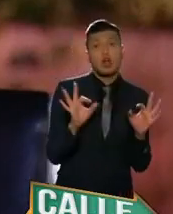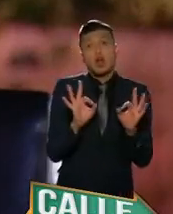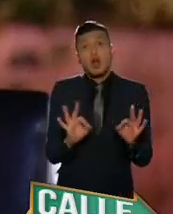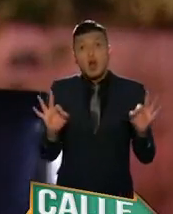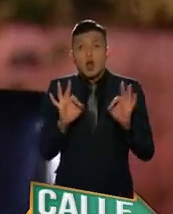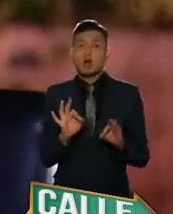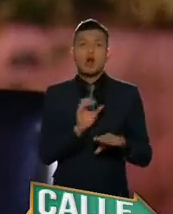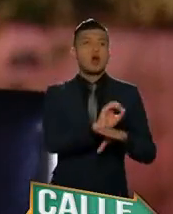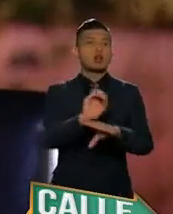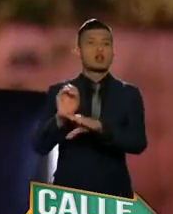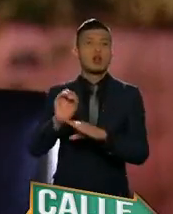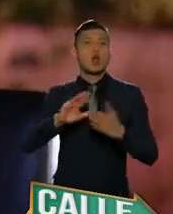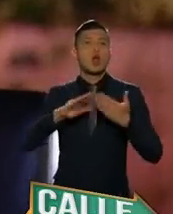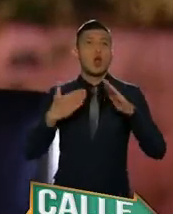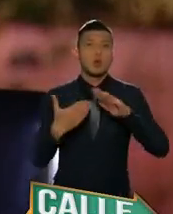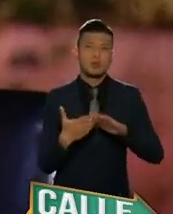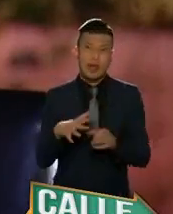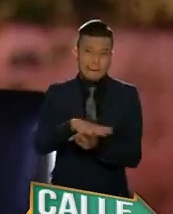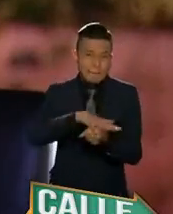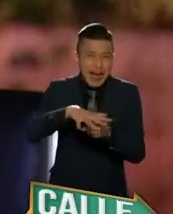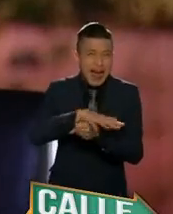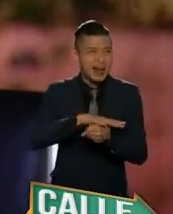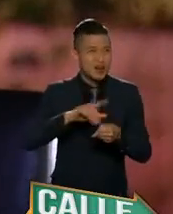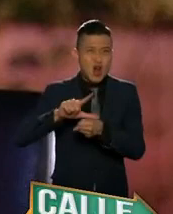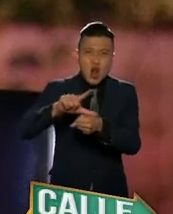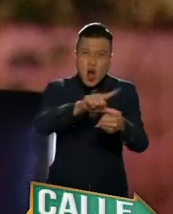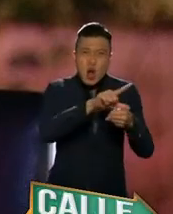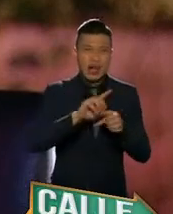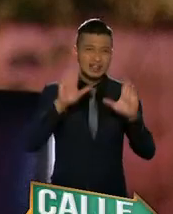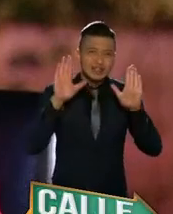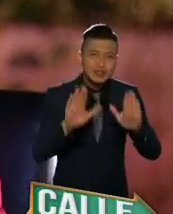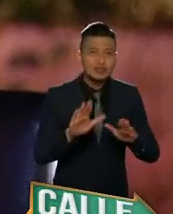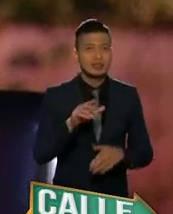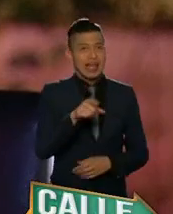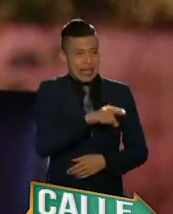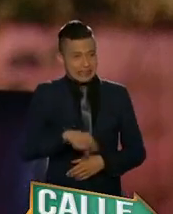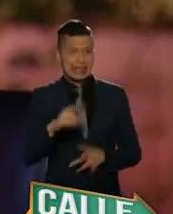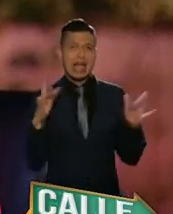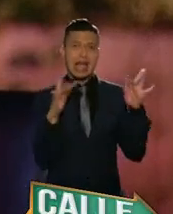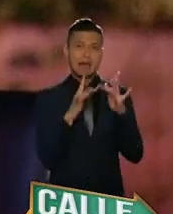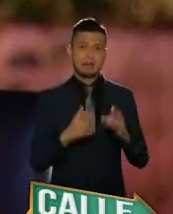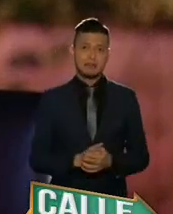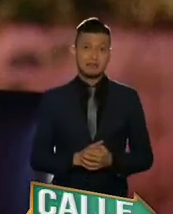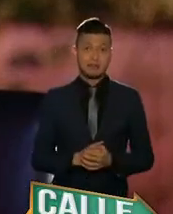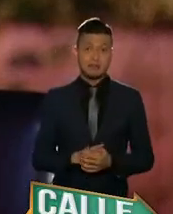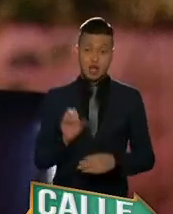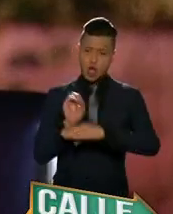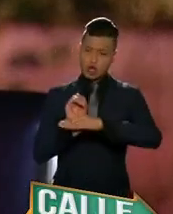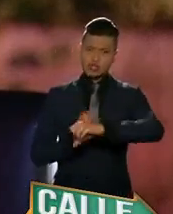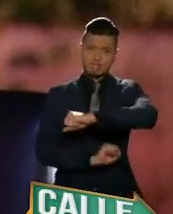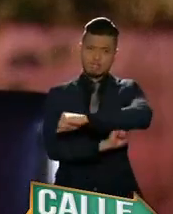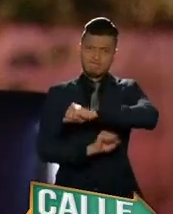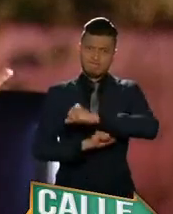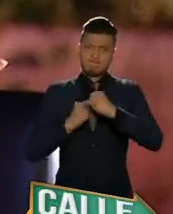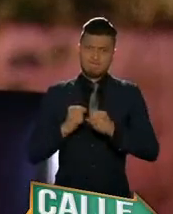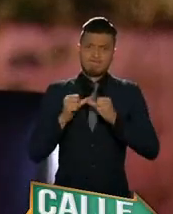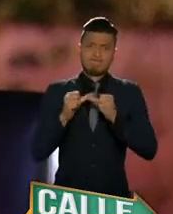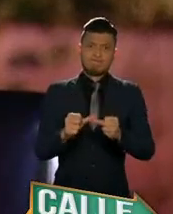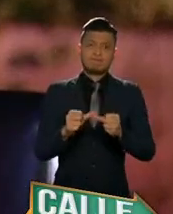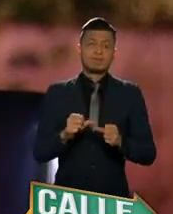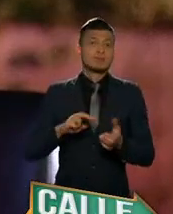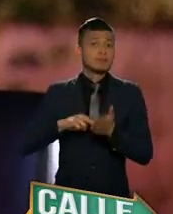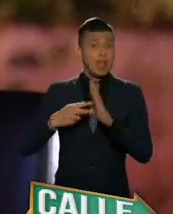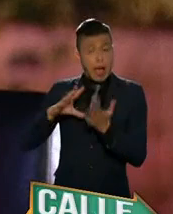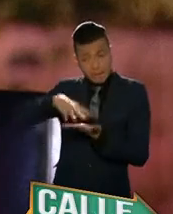verdad de la comunidad, lo más barrial, lo más local. Parte de aprender, de volverse una organización un poco más sólida, es aprender a ejecutar